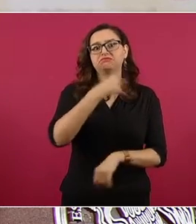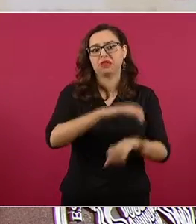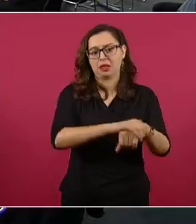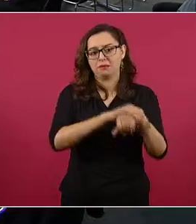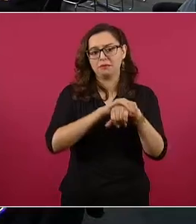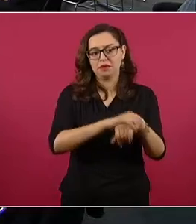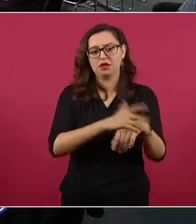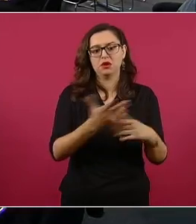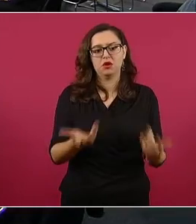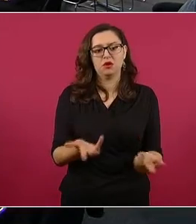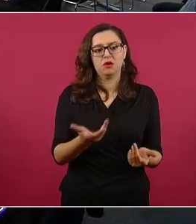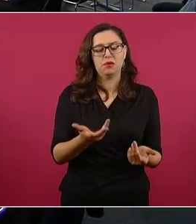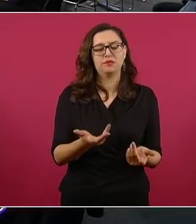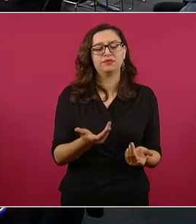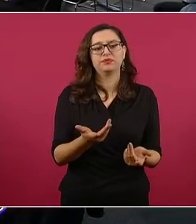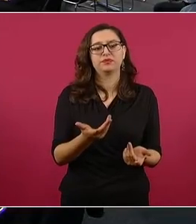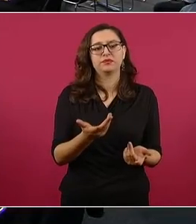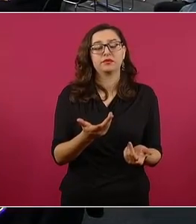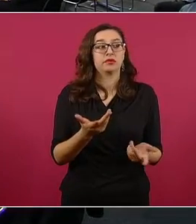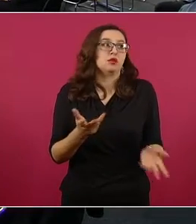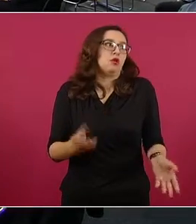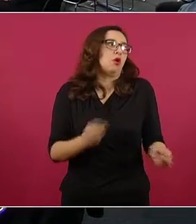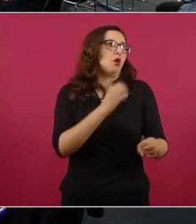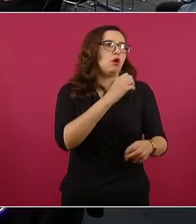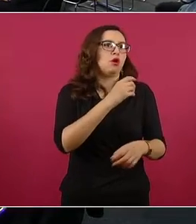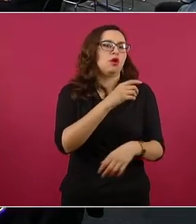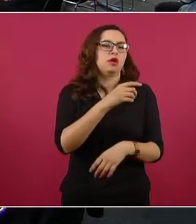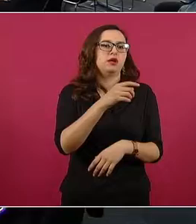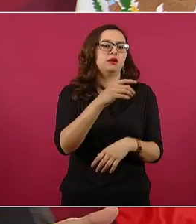desde luego el Oxxo,